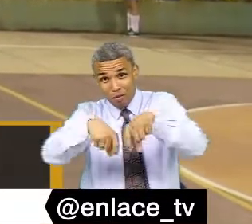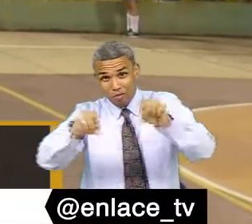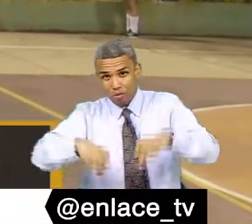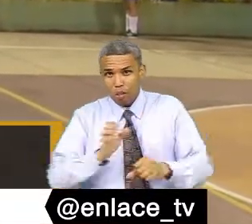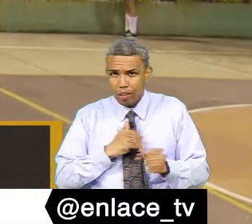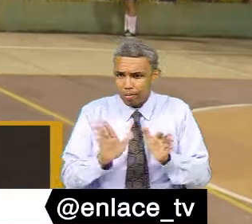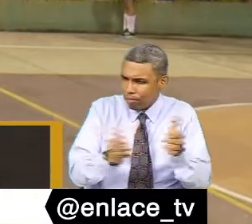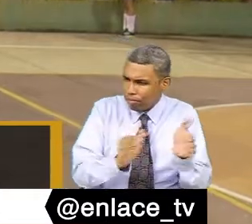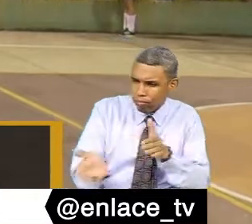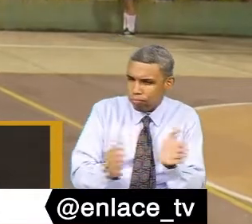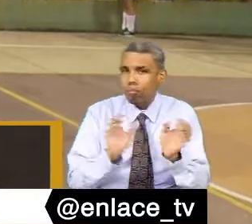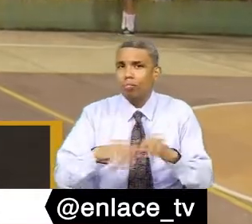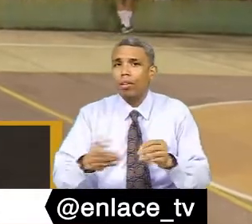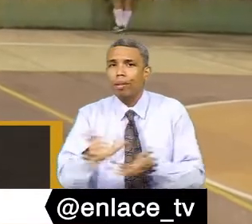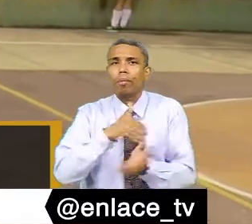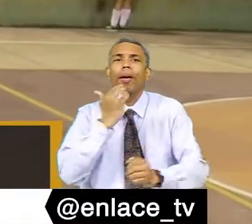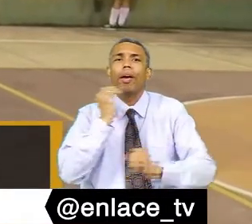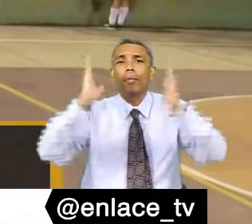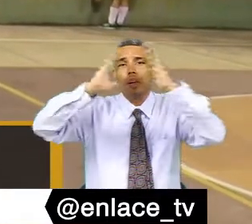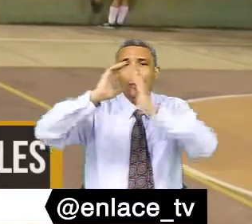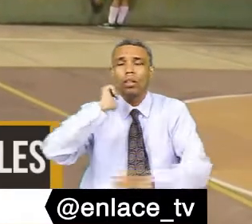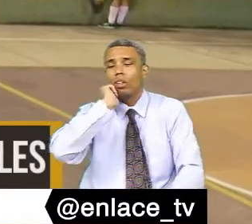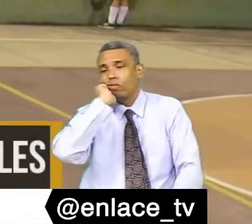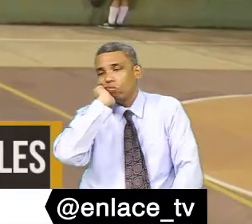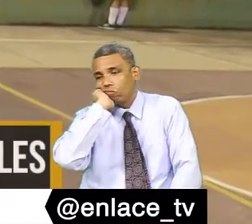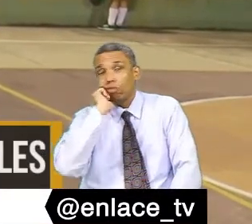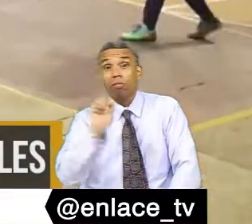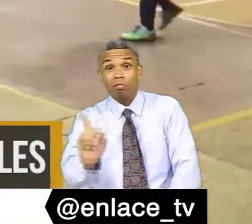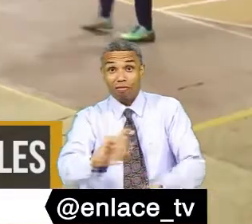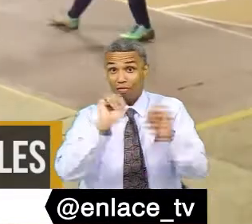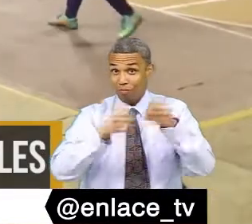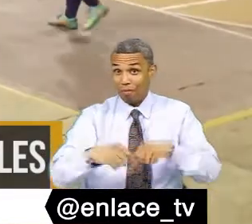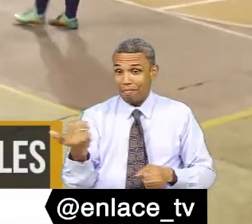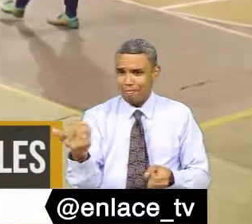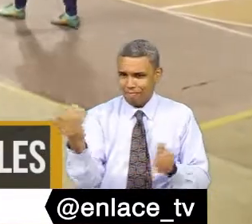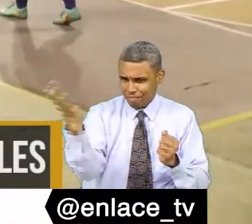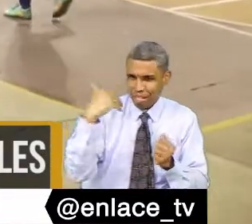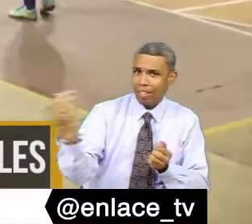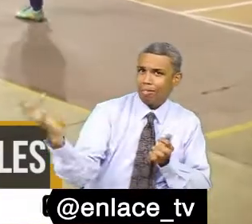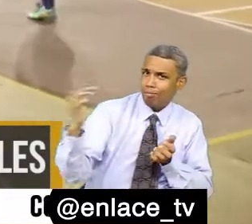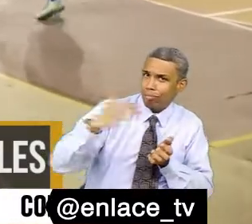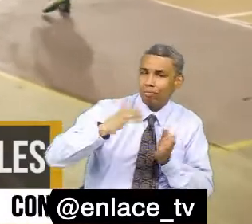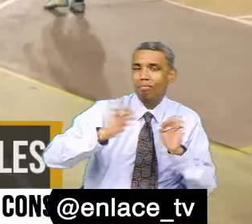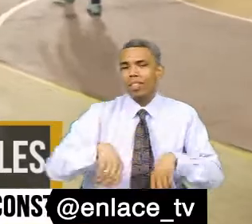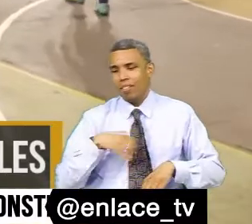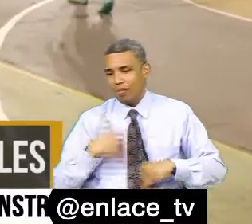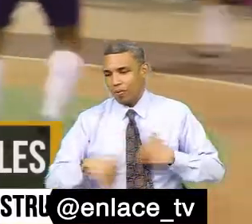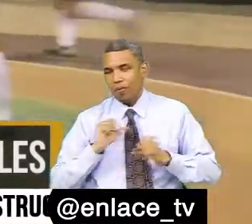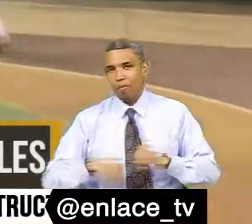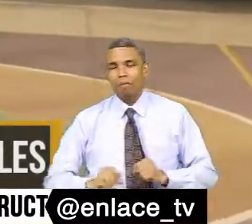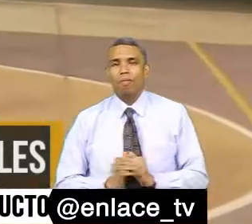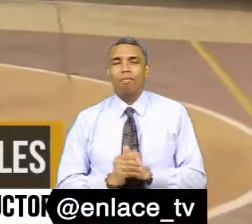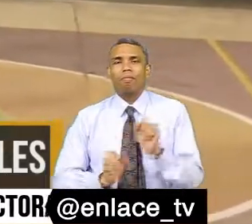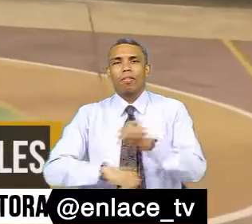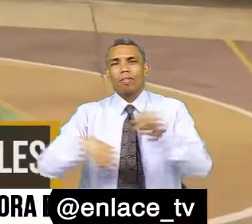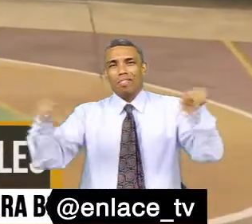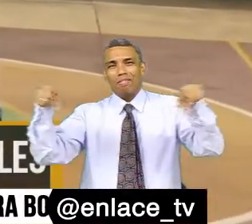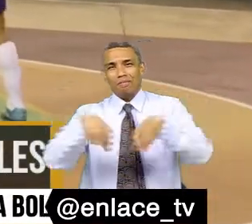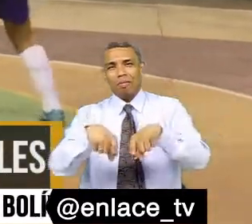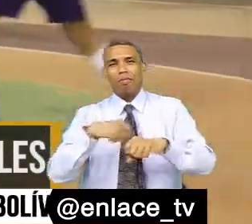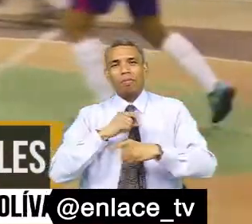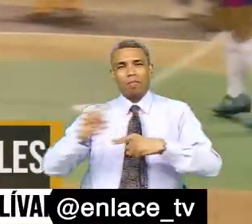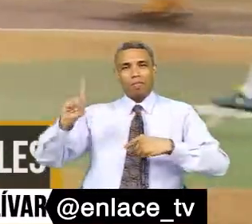que se recreen, para que no estén en sus casas, para que se diviertan, para que pasen un rato agradable. La disciplina de minifútbol en las Olimpiadas Municipales la